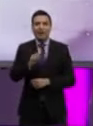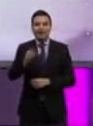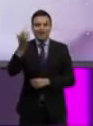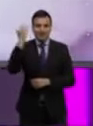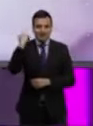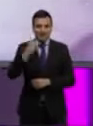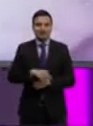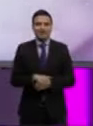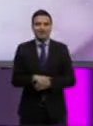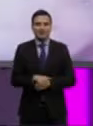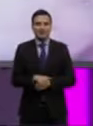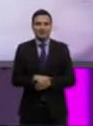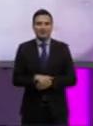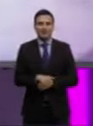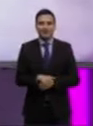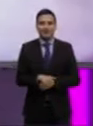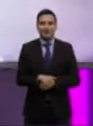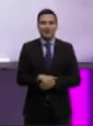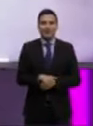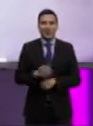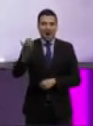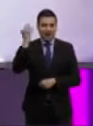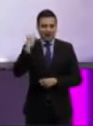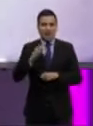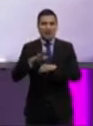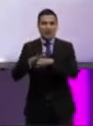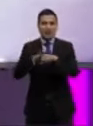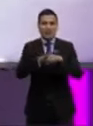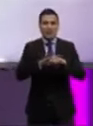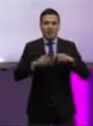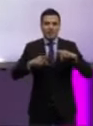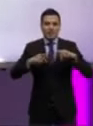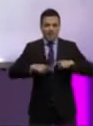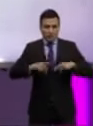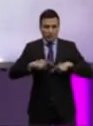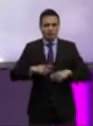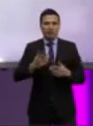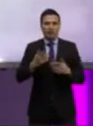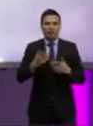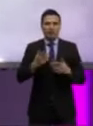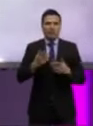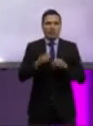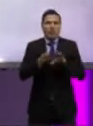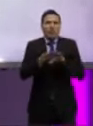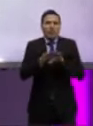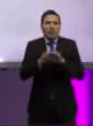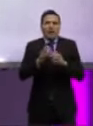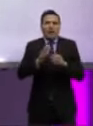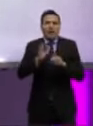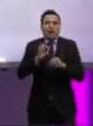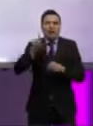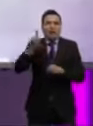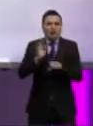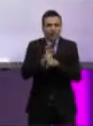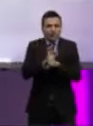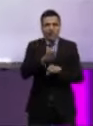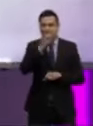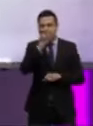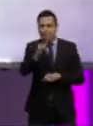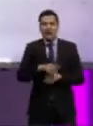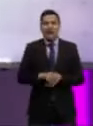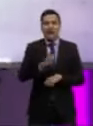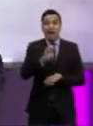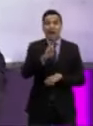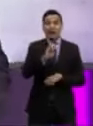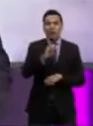marchar por la avenida Reforma, le mandaron el avión a Evo Morales, avalan la cuarta reelección de Daniel Ortega, acaban